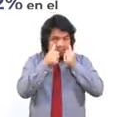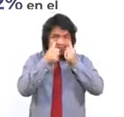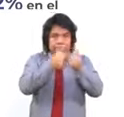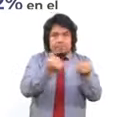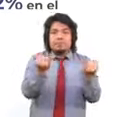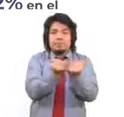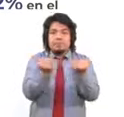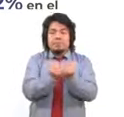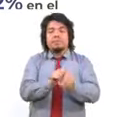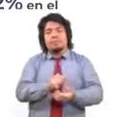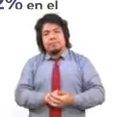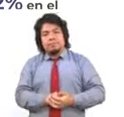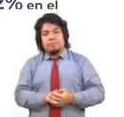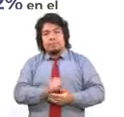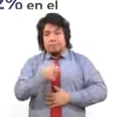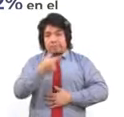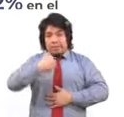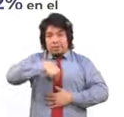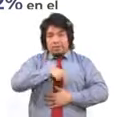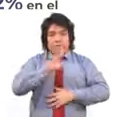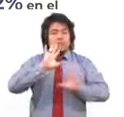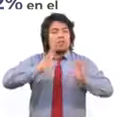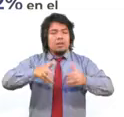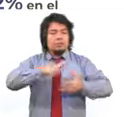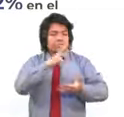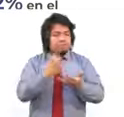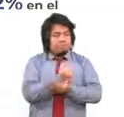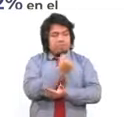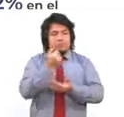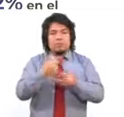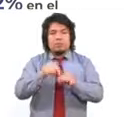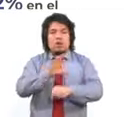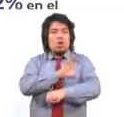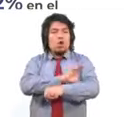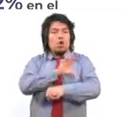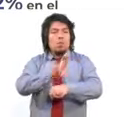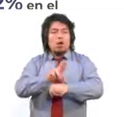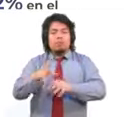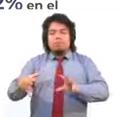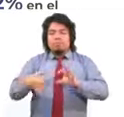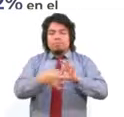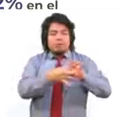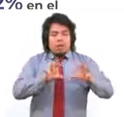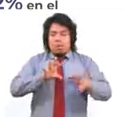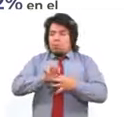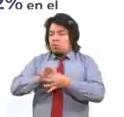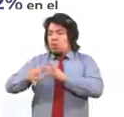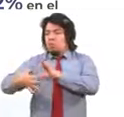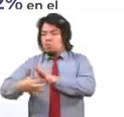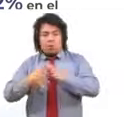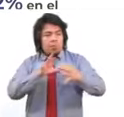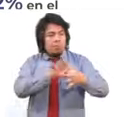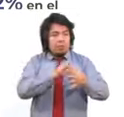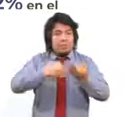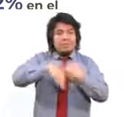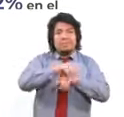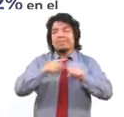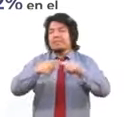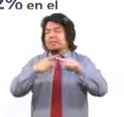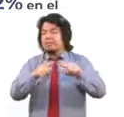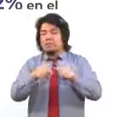de la declaratoria, hemos logrado una coordinación nunca antes vista para reducir la impunidad en delitos